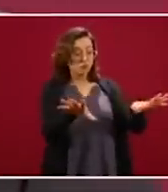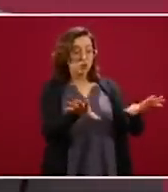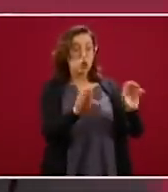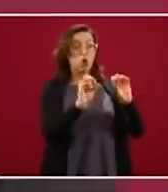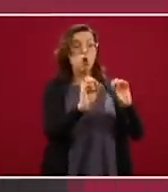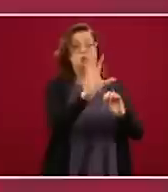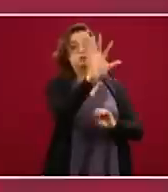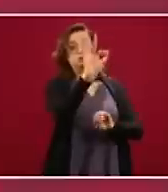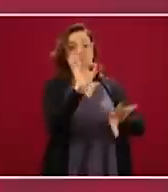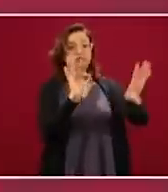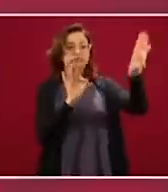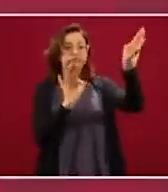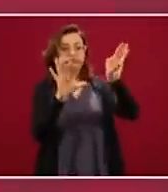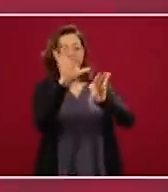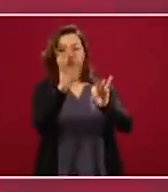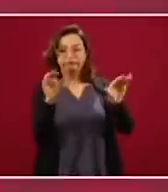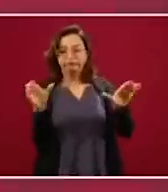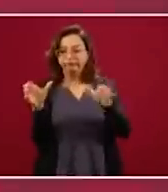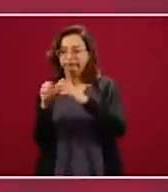poco pero mejor.